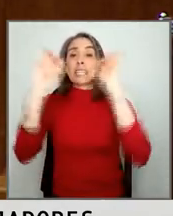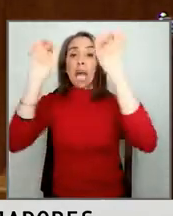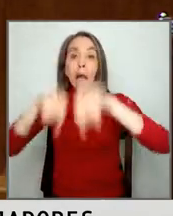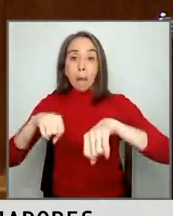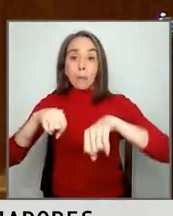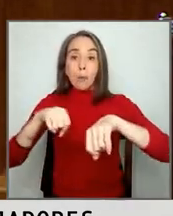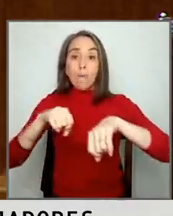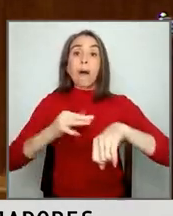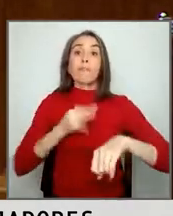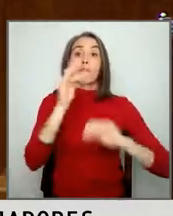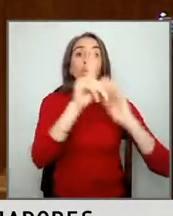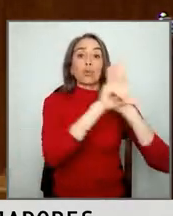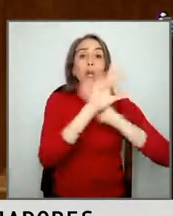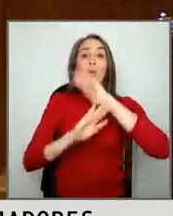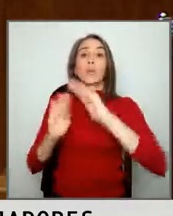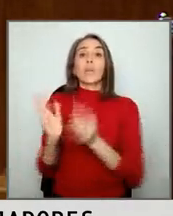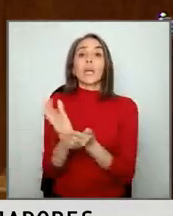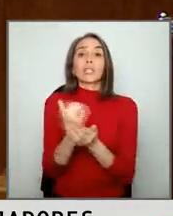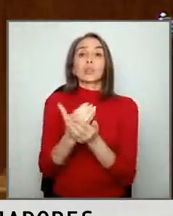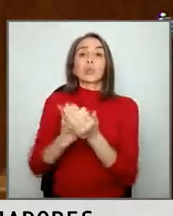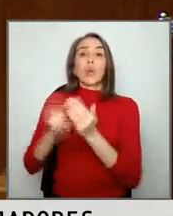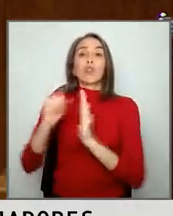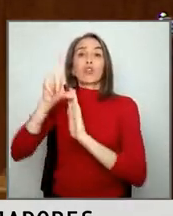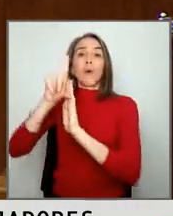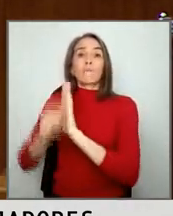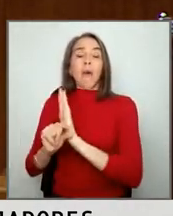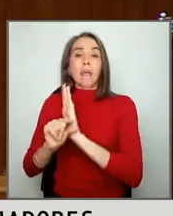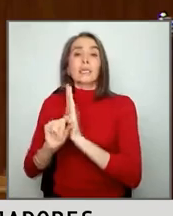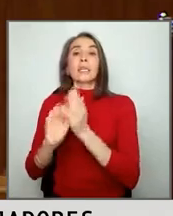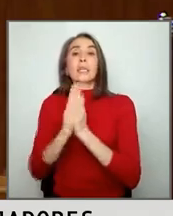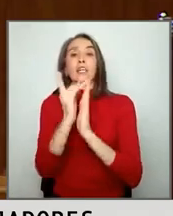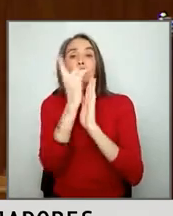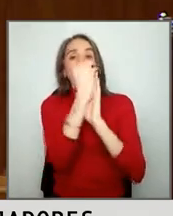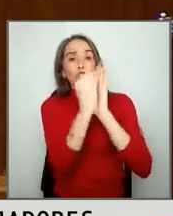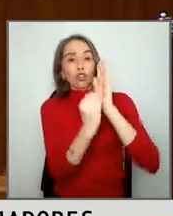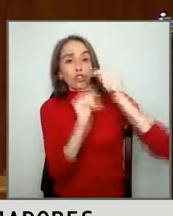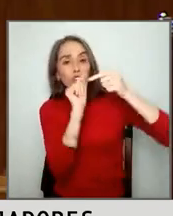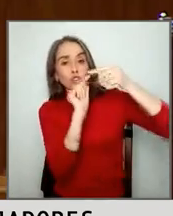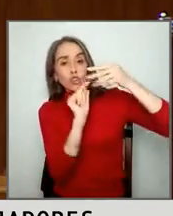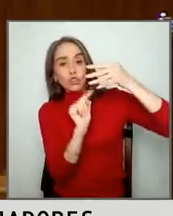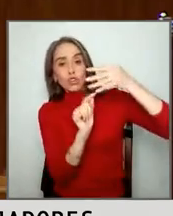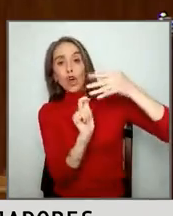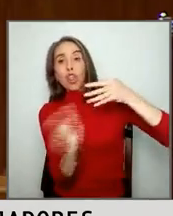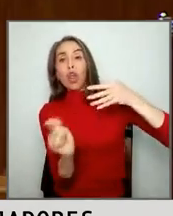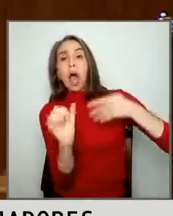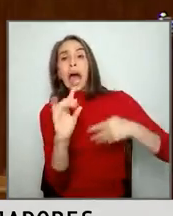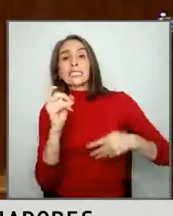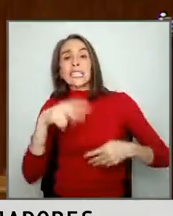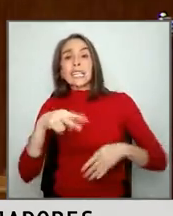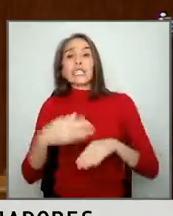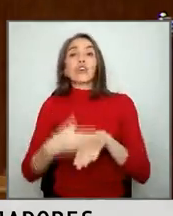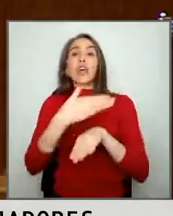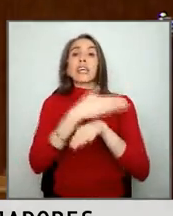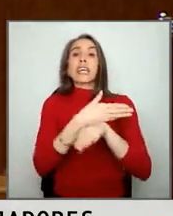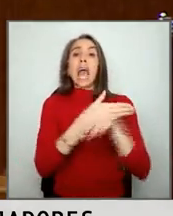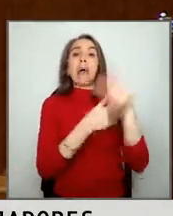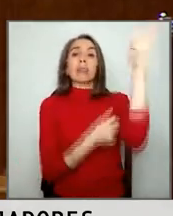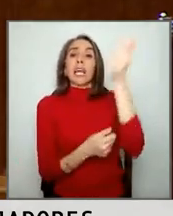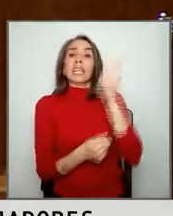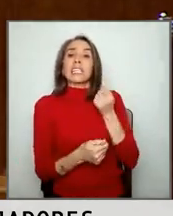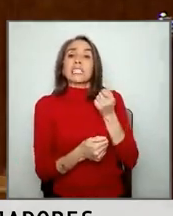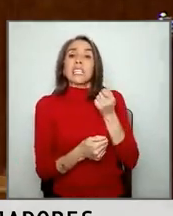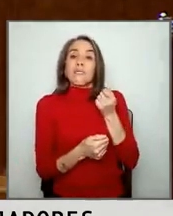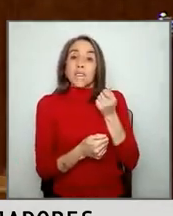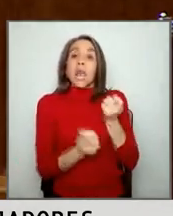las remuneraciones y todas y cada una de las asignaciones que percibía los asistentes de la educación Al momento de